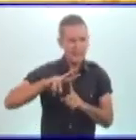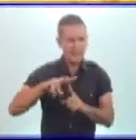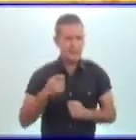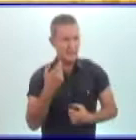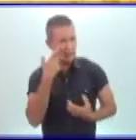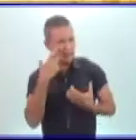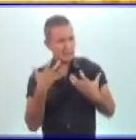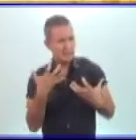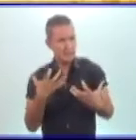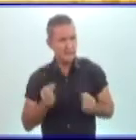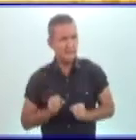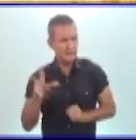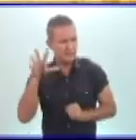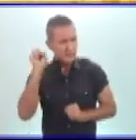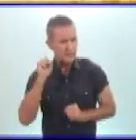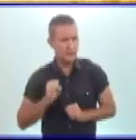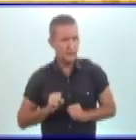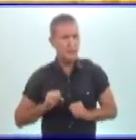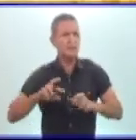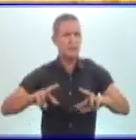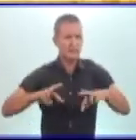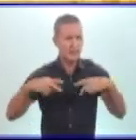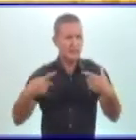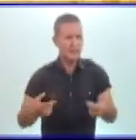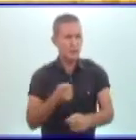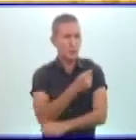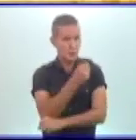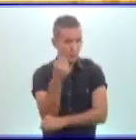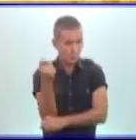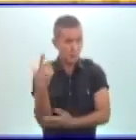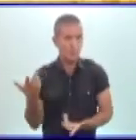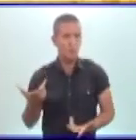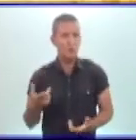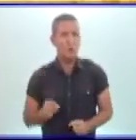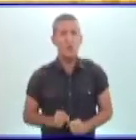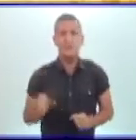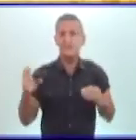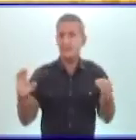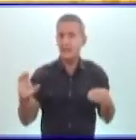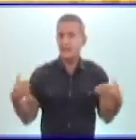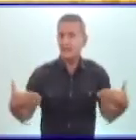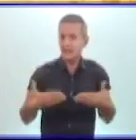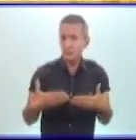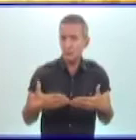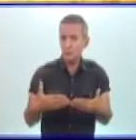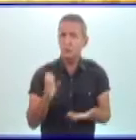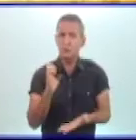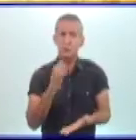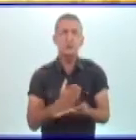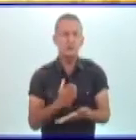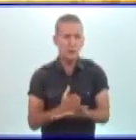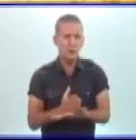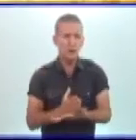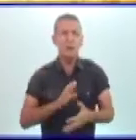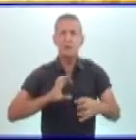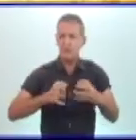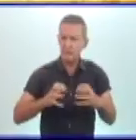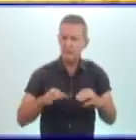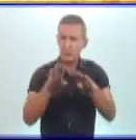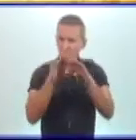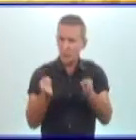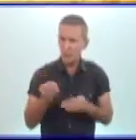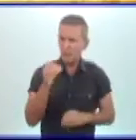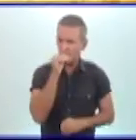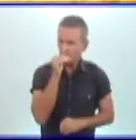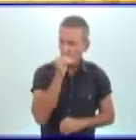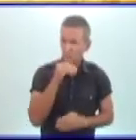interesante entenderlo, aunque sé que se retomó por los profesores en la culminación del curso, para poder llegar a conformar el mundo moderno que se